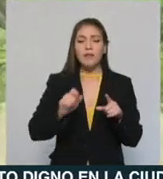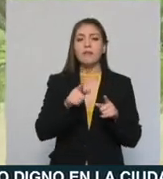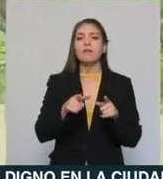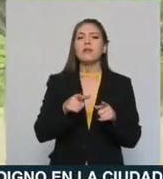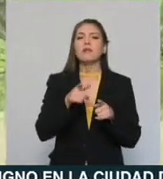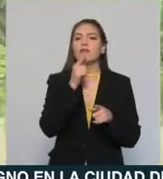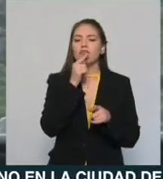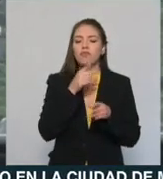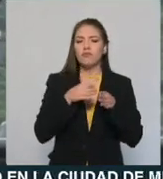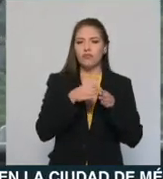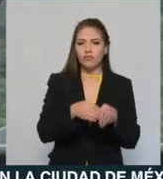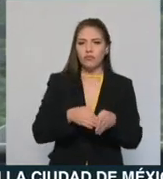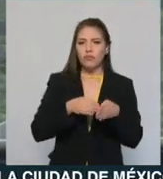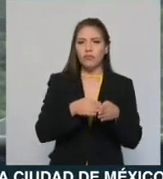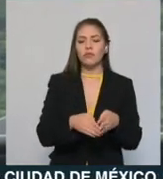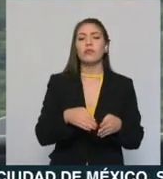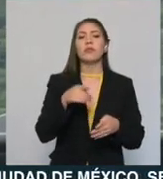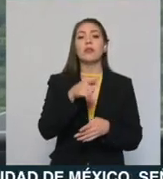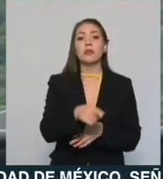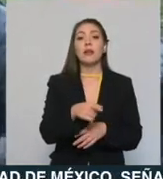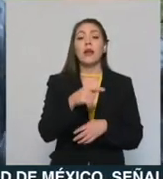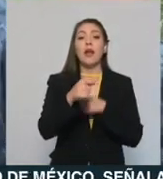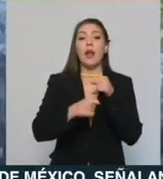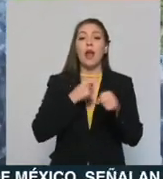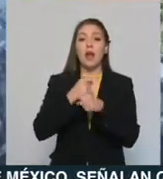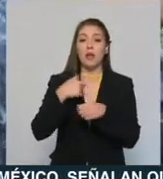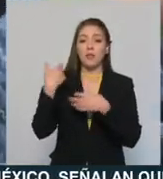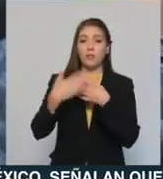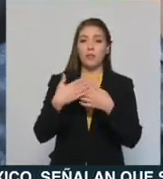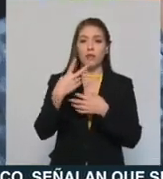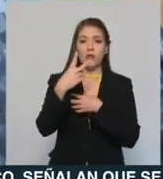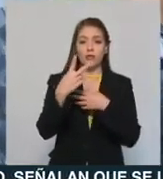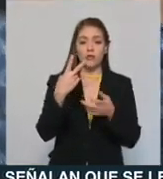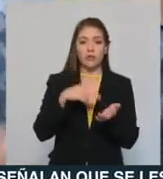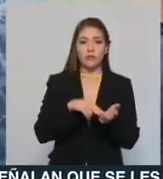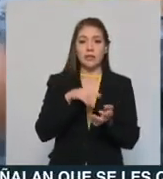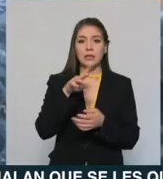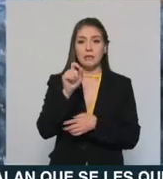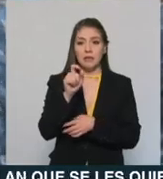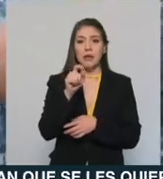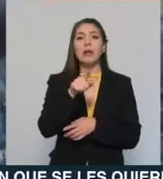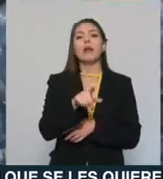Federal. Para 2020, el acumulado con personal de nuevo ingreso será de